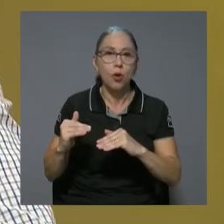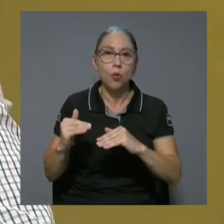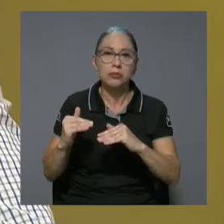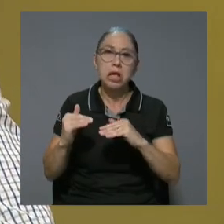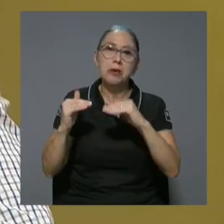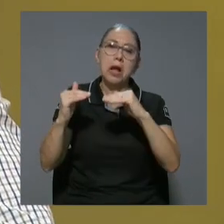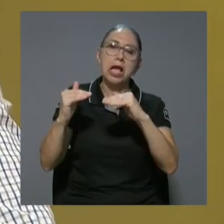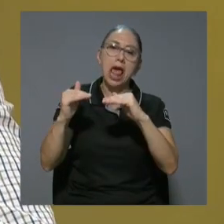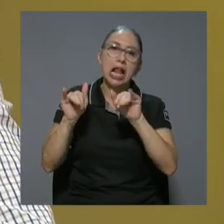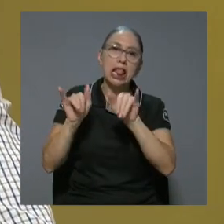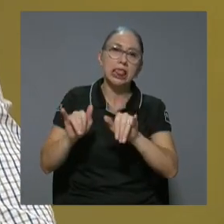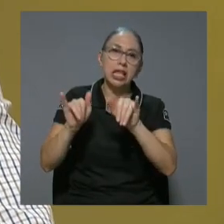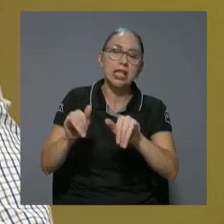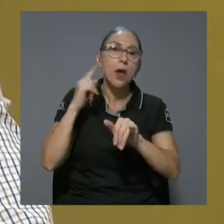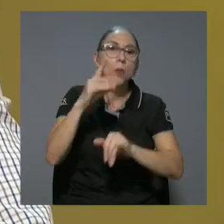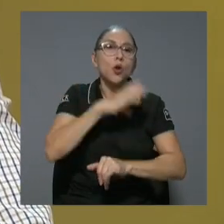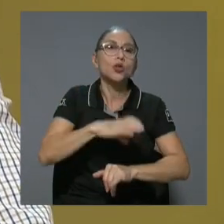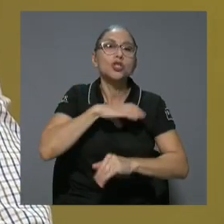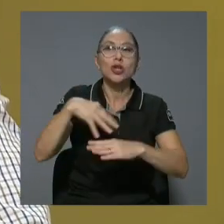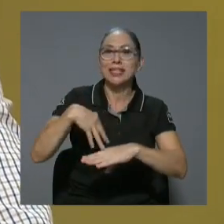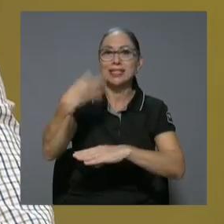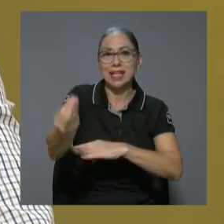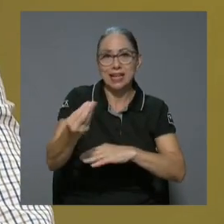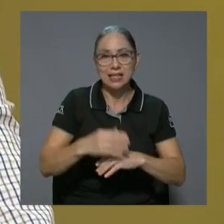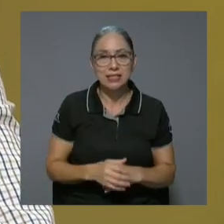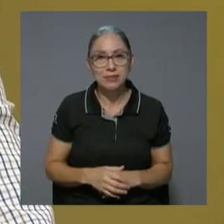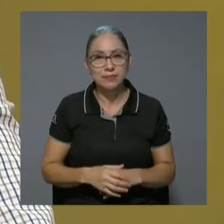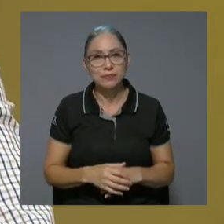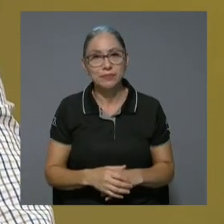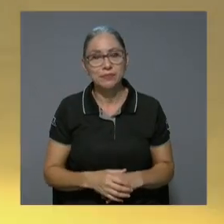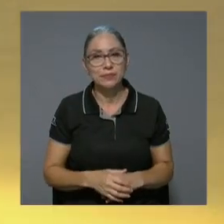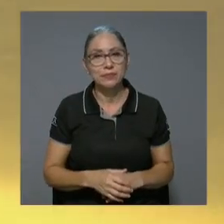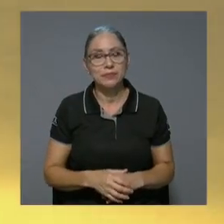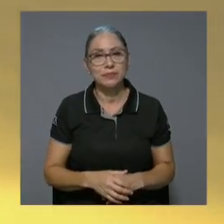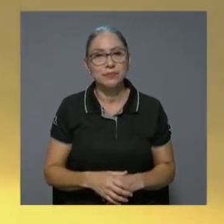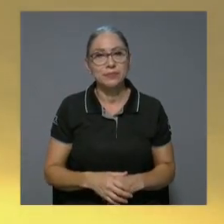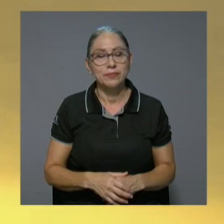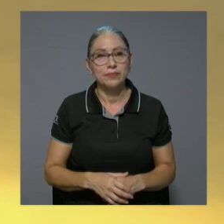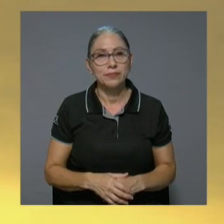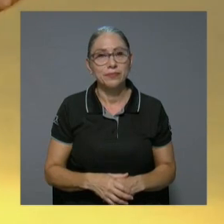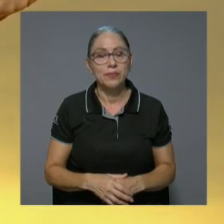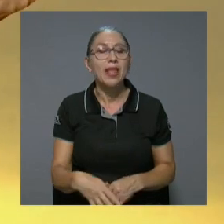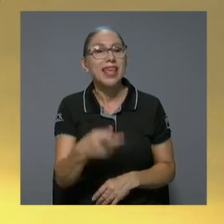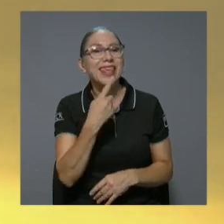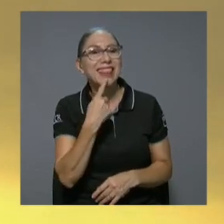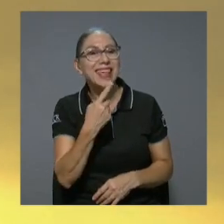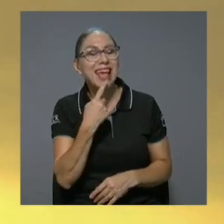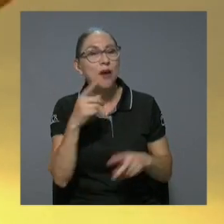se van a quedar altas por las condiciones externas. Y digamos, el tema